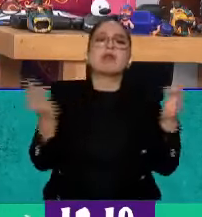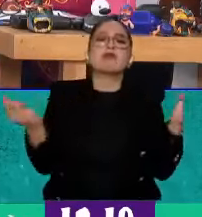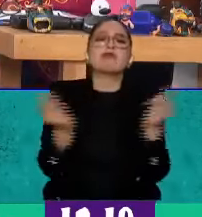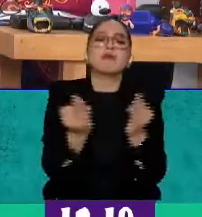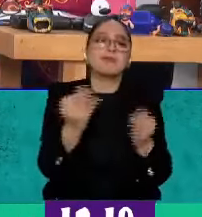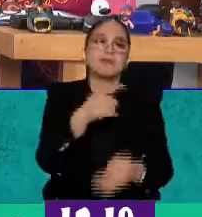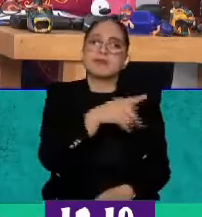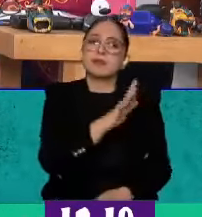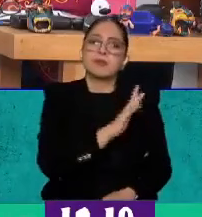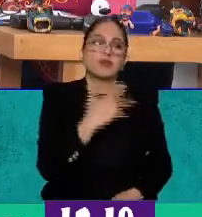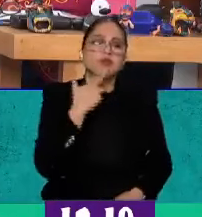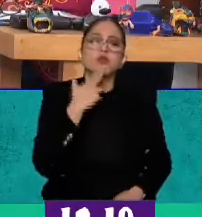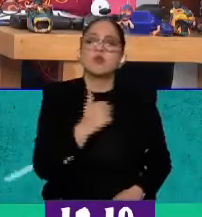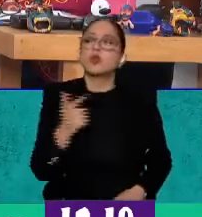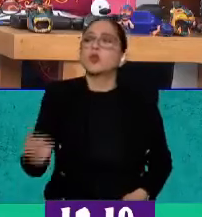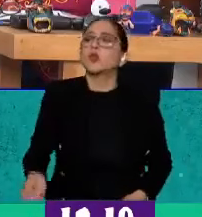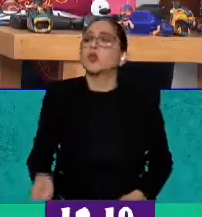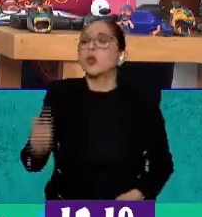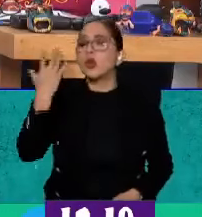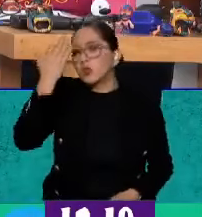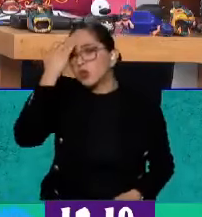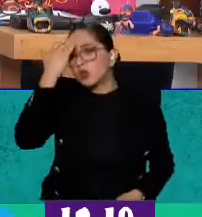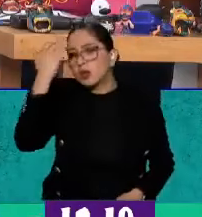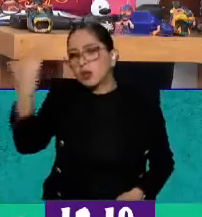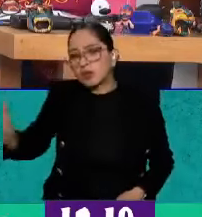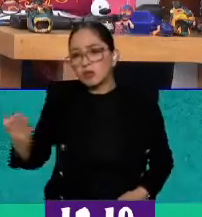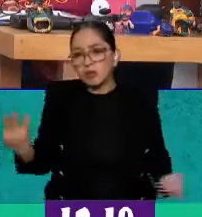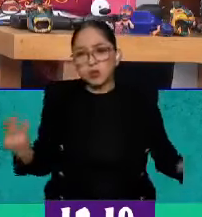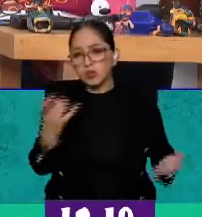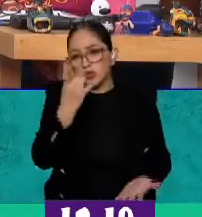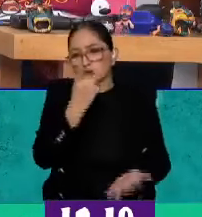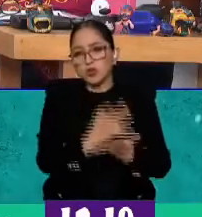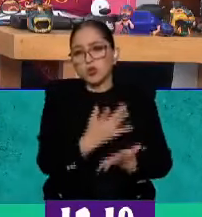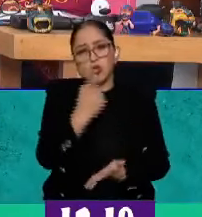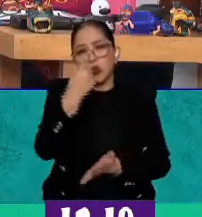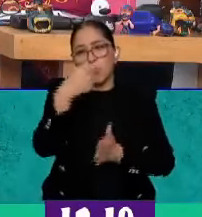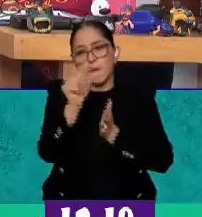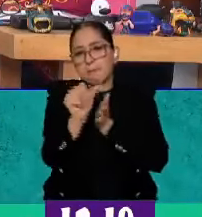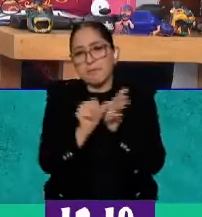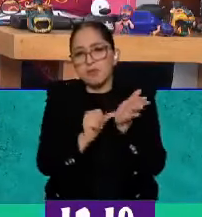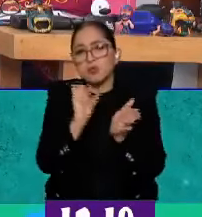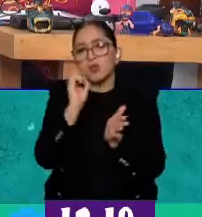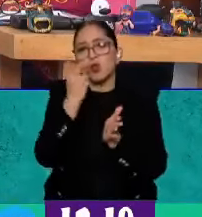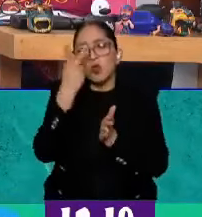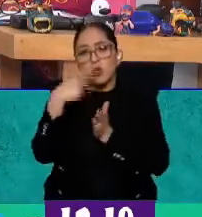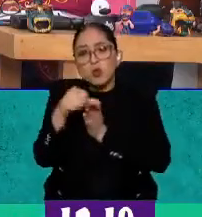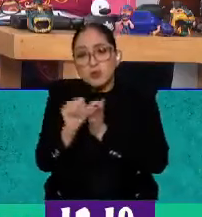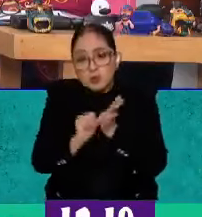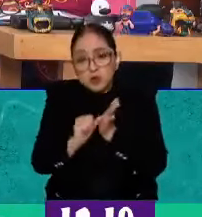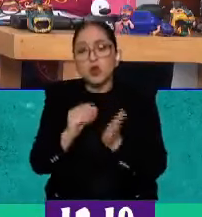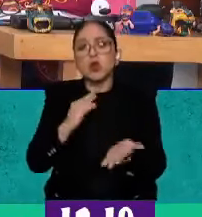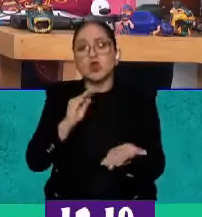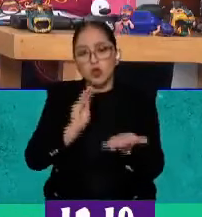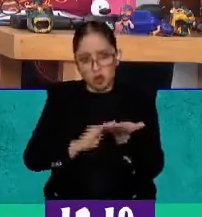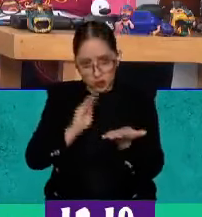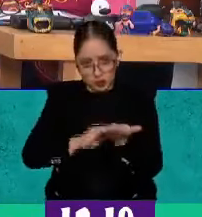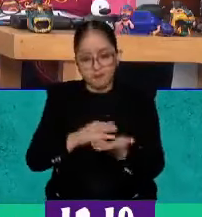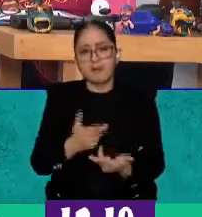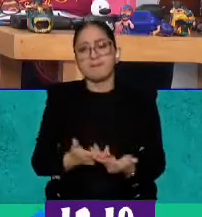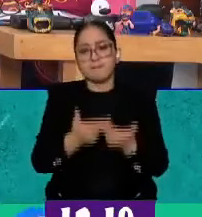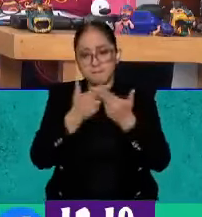Berta. ¿Así cuánto me dura? No, un mes a lo mucho, yo creo 2 meses. Pero fíjate, y todavía te dura. Ahora,